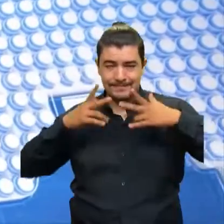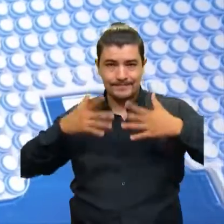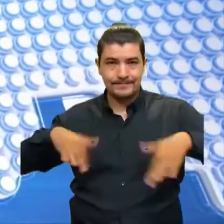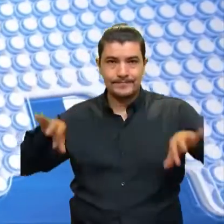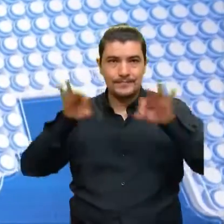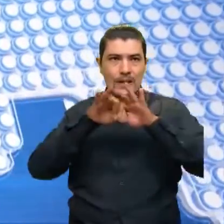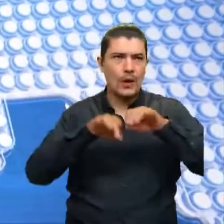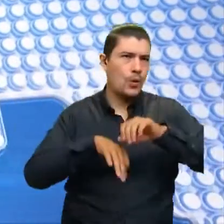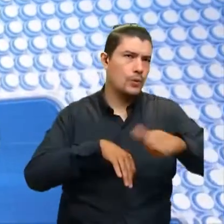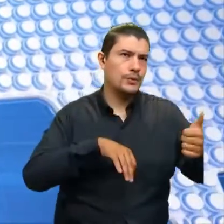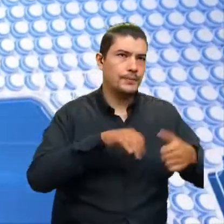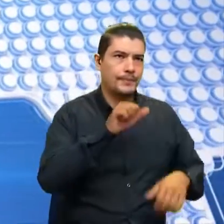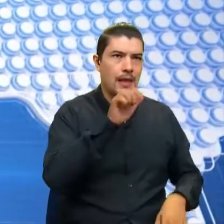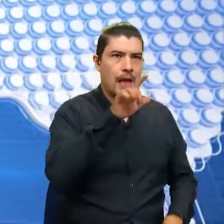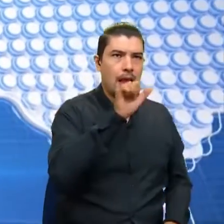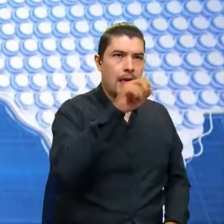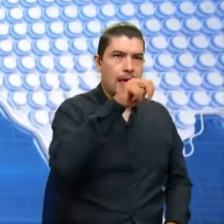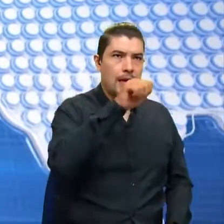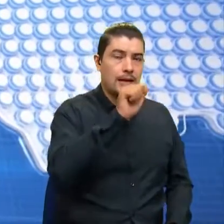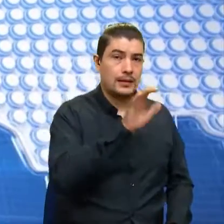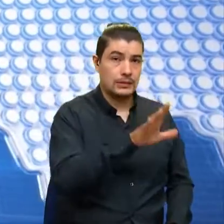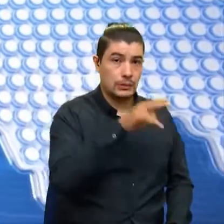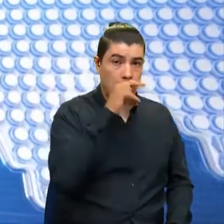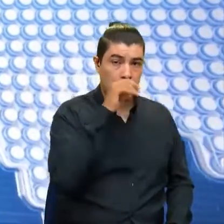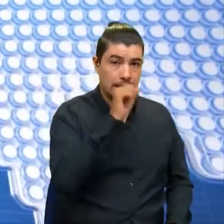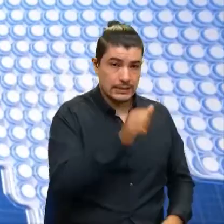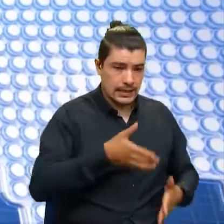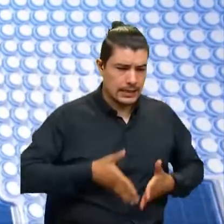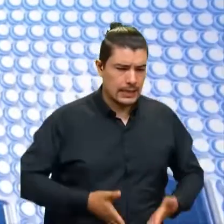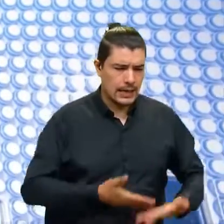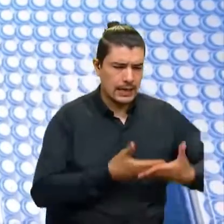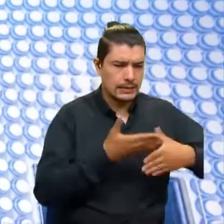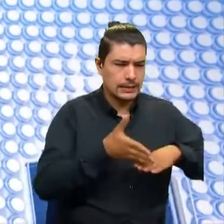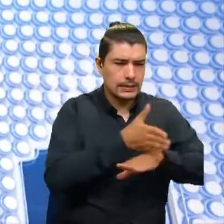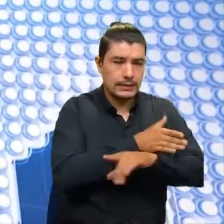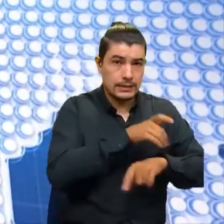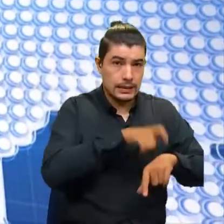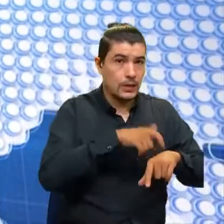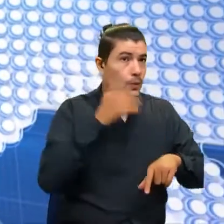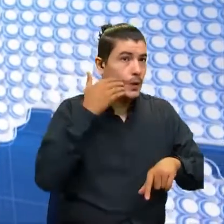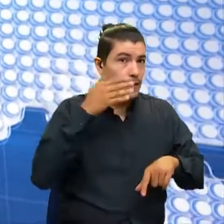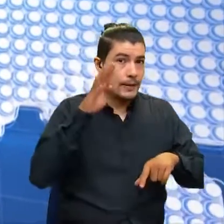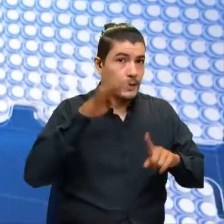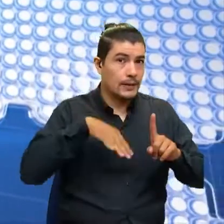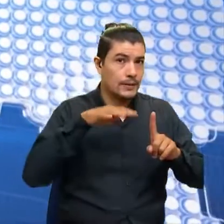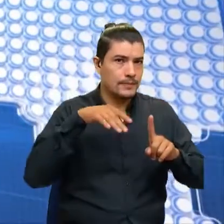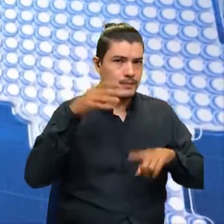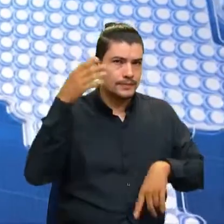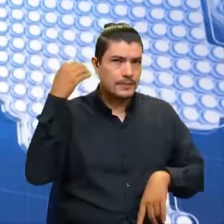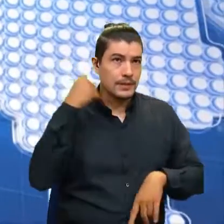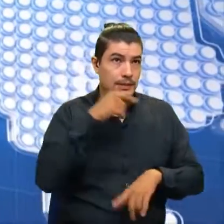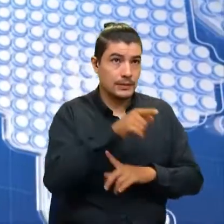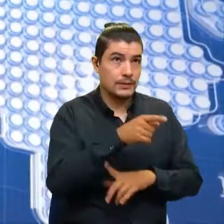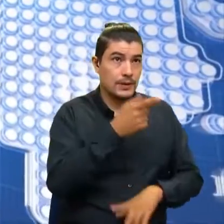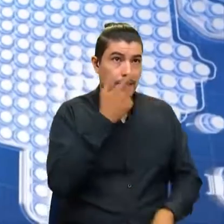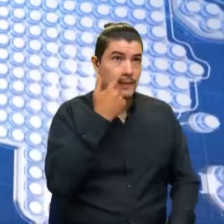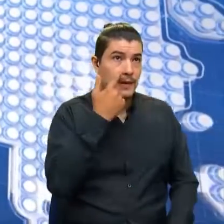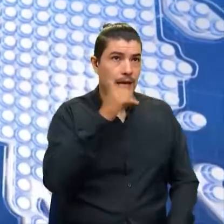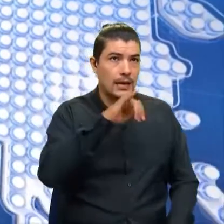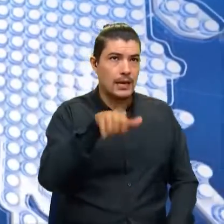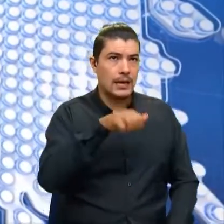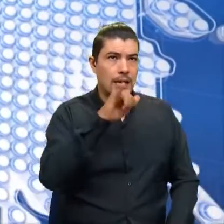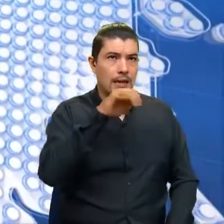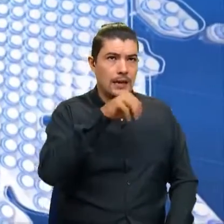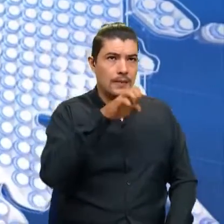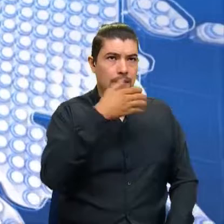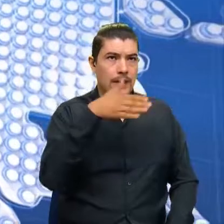es Alana, una niña con pocas probabilidades de vida. Nació hace 4 meses. Su padre, Jaime Andrés Beltrán, cuenta